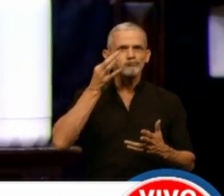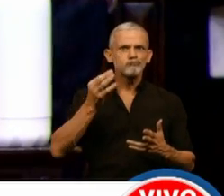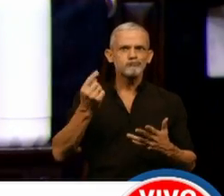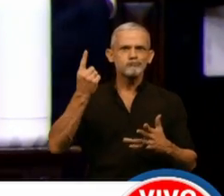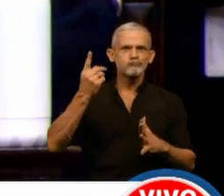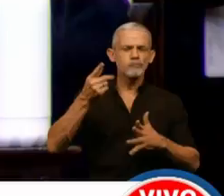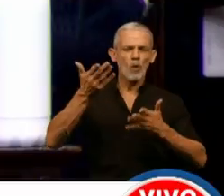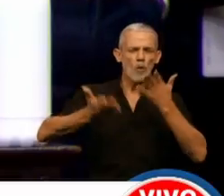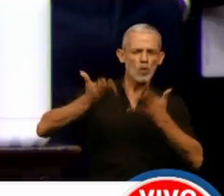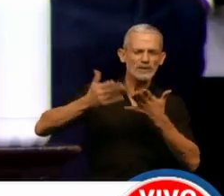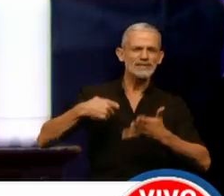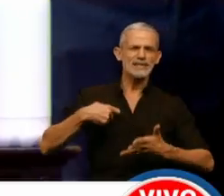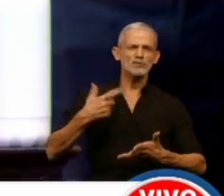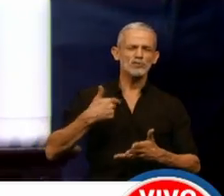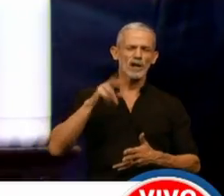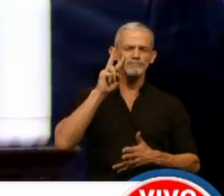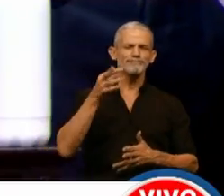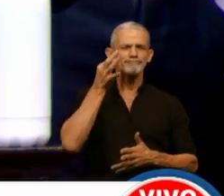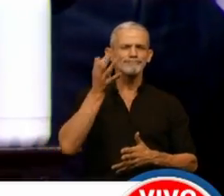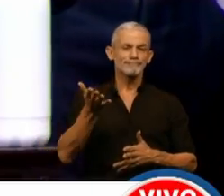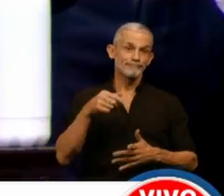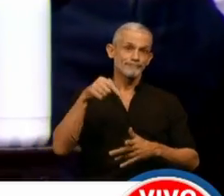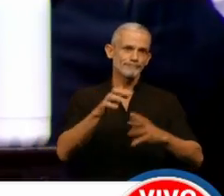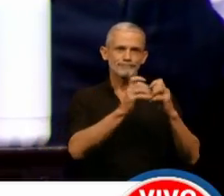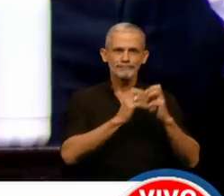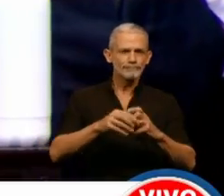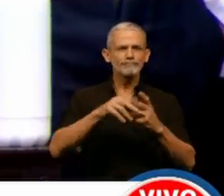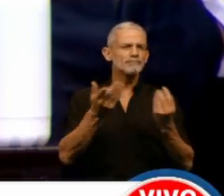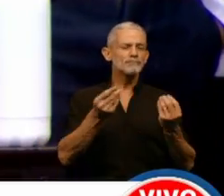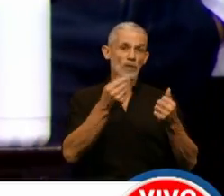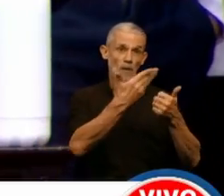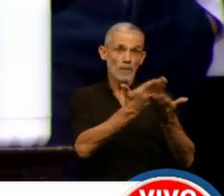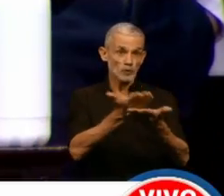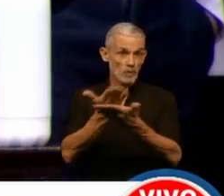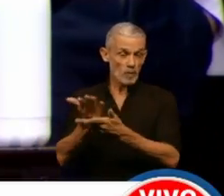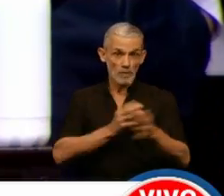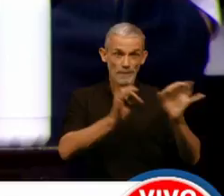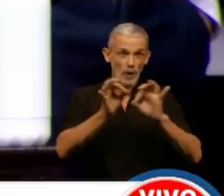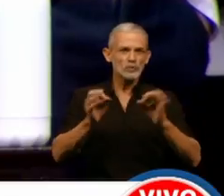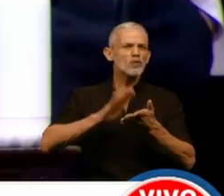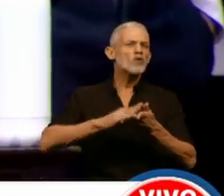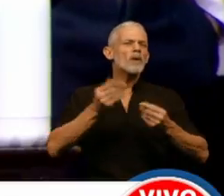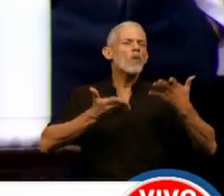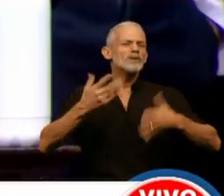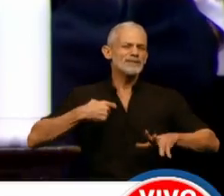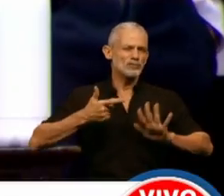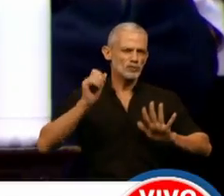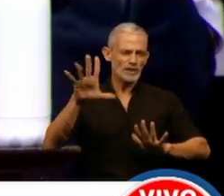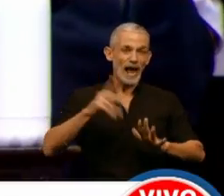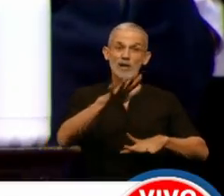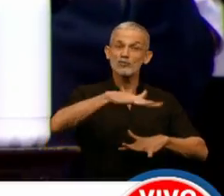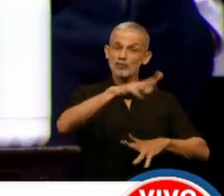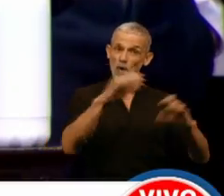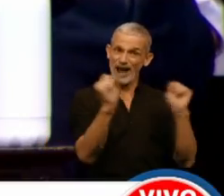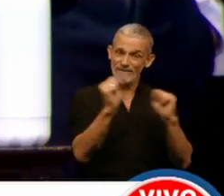la justicia social hoy estamos dándole tratamiento a varios proyectos que implican la justicia social el proyecto de zona fría